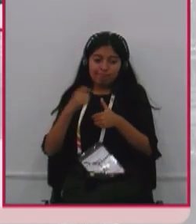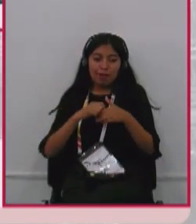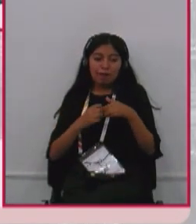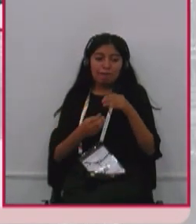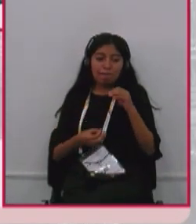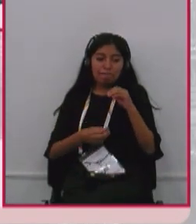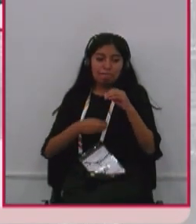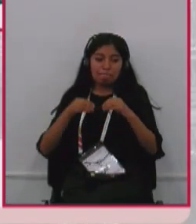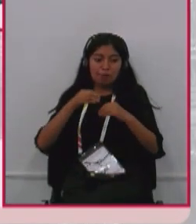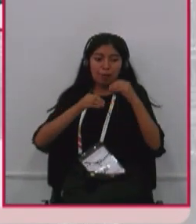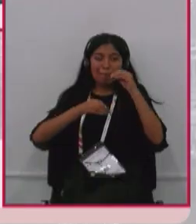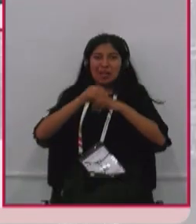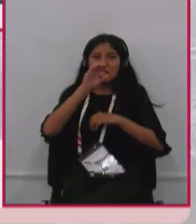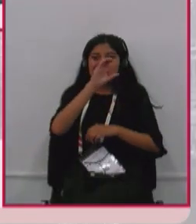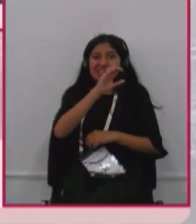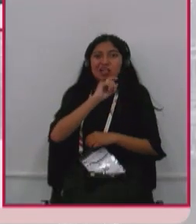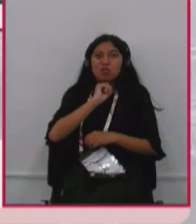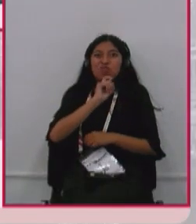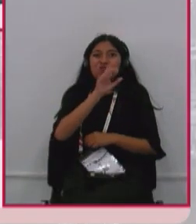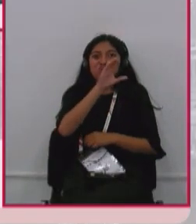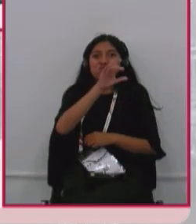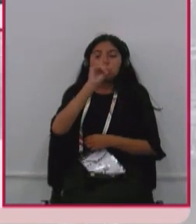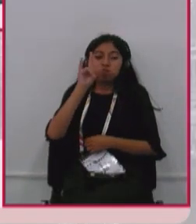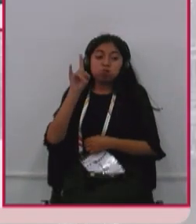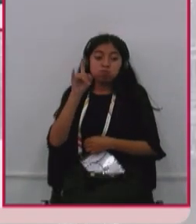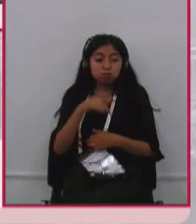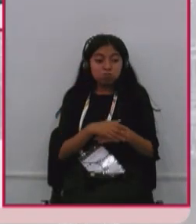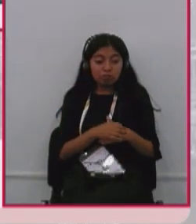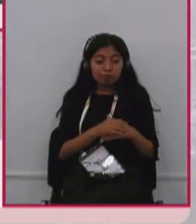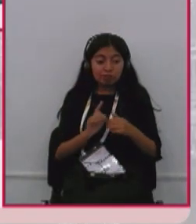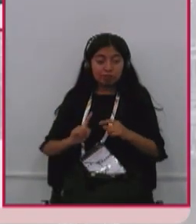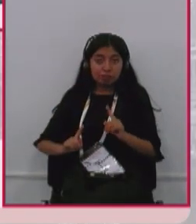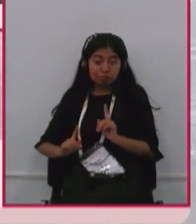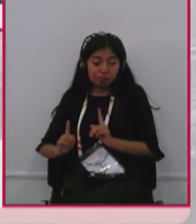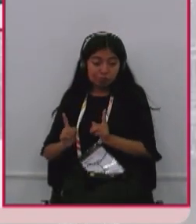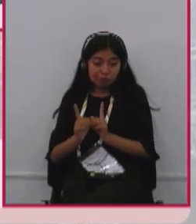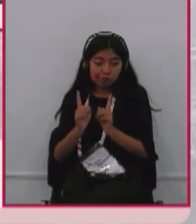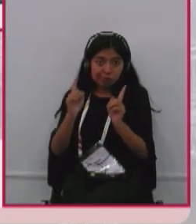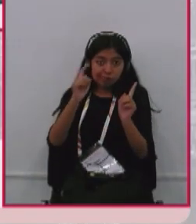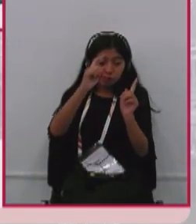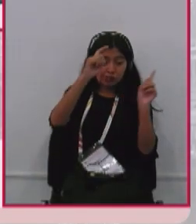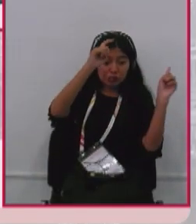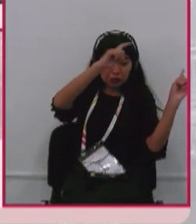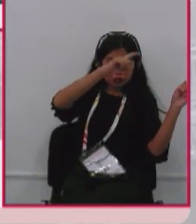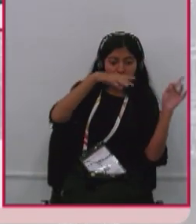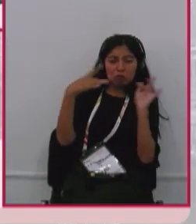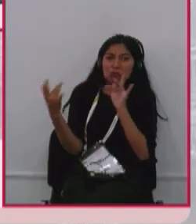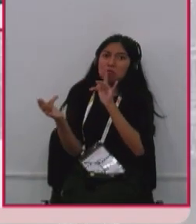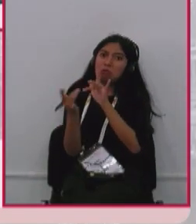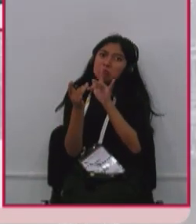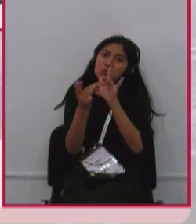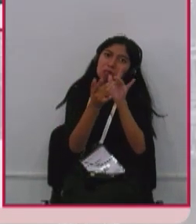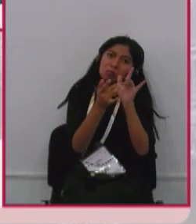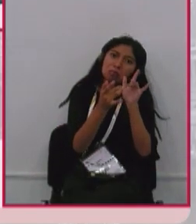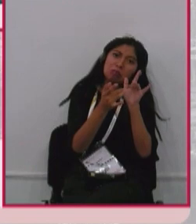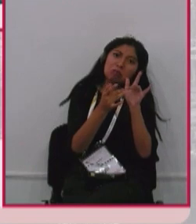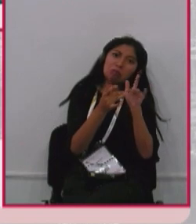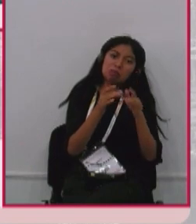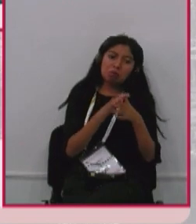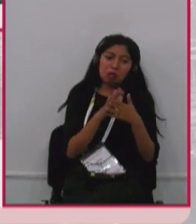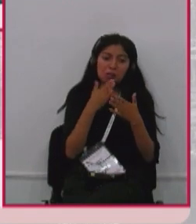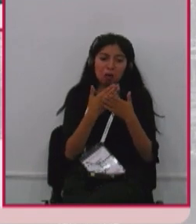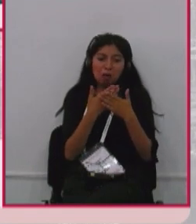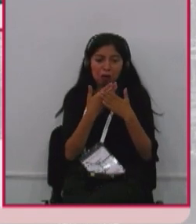la producción de cobre de 400 toneladas por hora a 600 toneladas por hora. Y nos contactaron y entonces hicimos las pruebas de